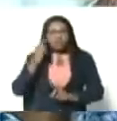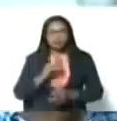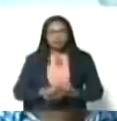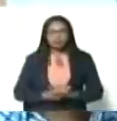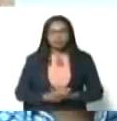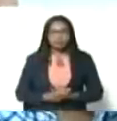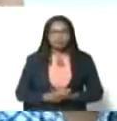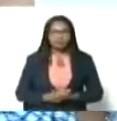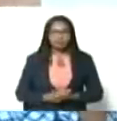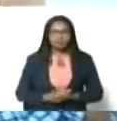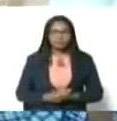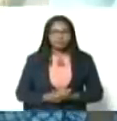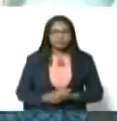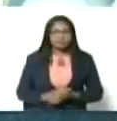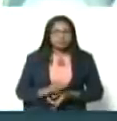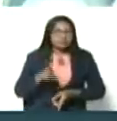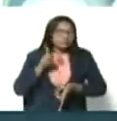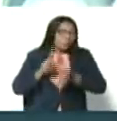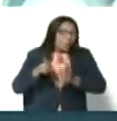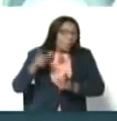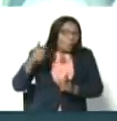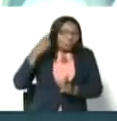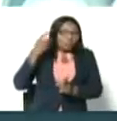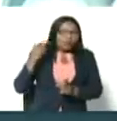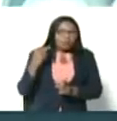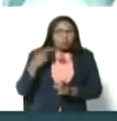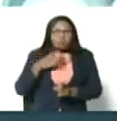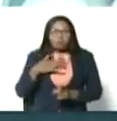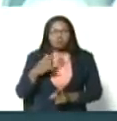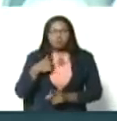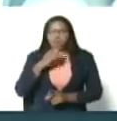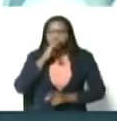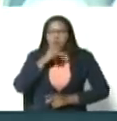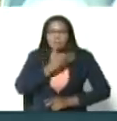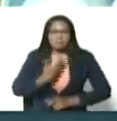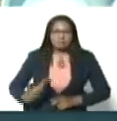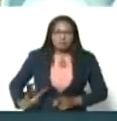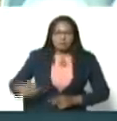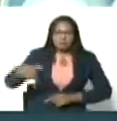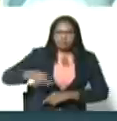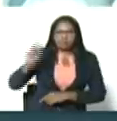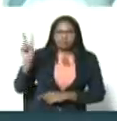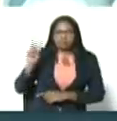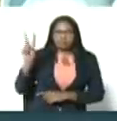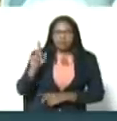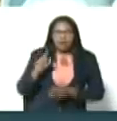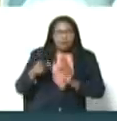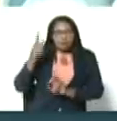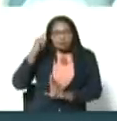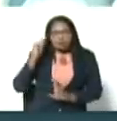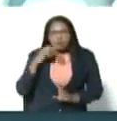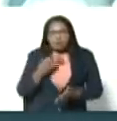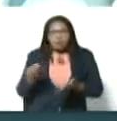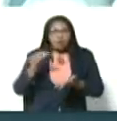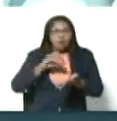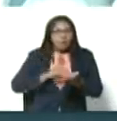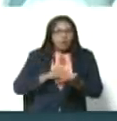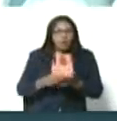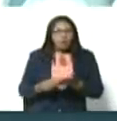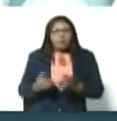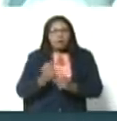algún día, cuando llegue el momento en que yo ya no sea presidente de la República, poder volver a estos